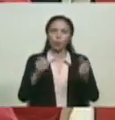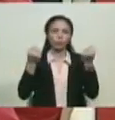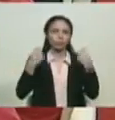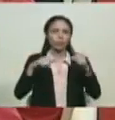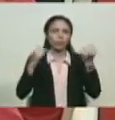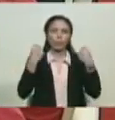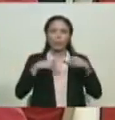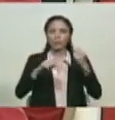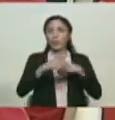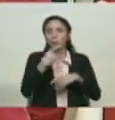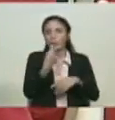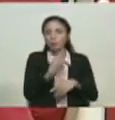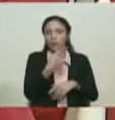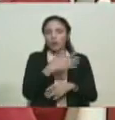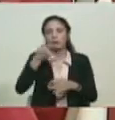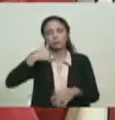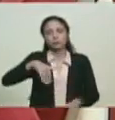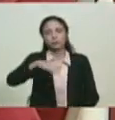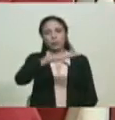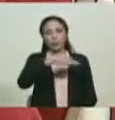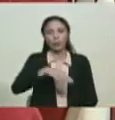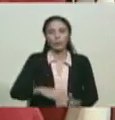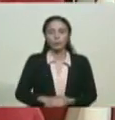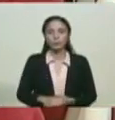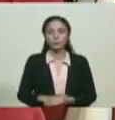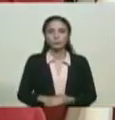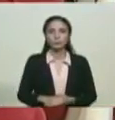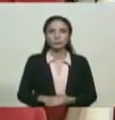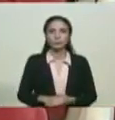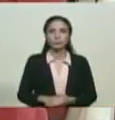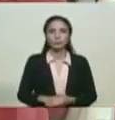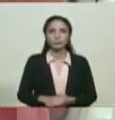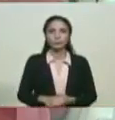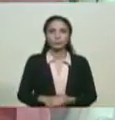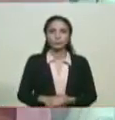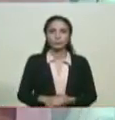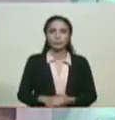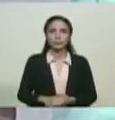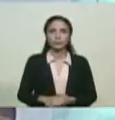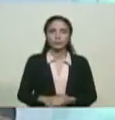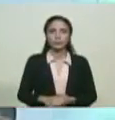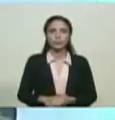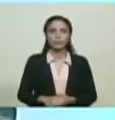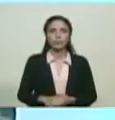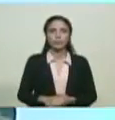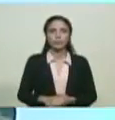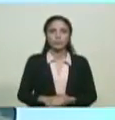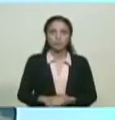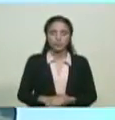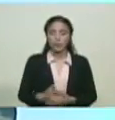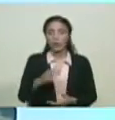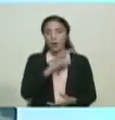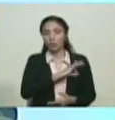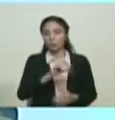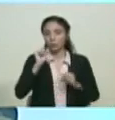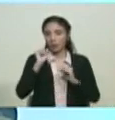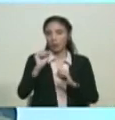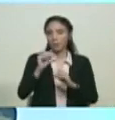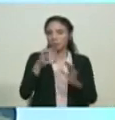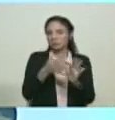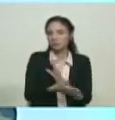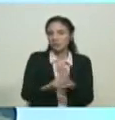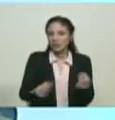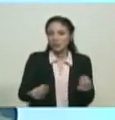política de la búsqueda desde la distancia el socialismo venezolano